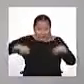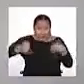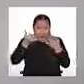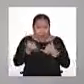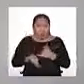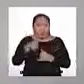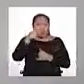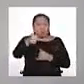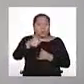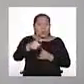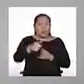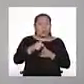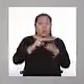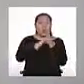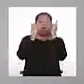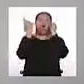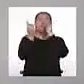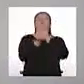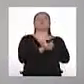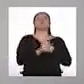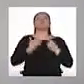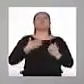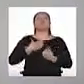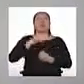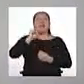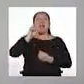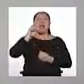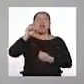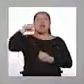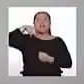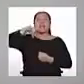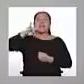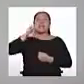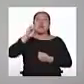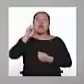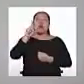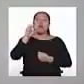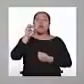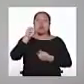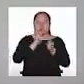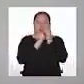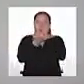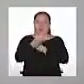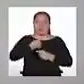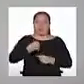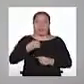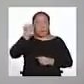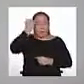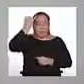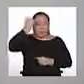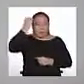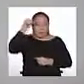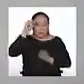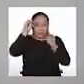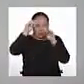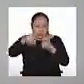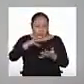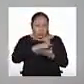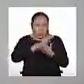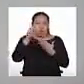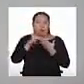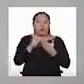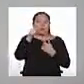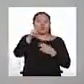van a convertir en arqueólogos y arqueólogas por un día. Imaginen que se encuentran en un proyecto y les